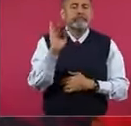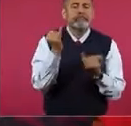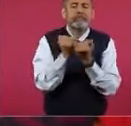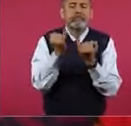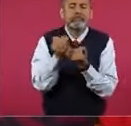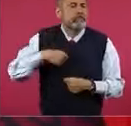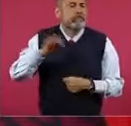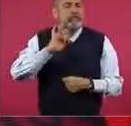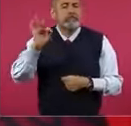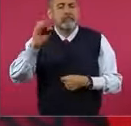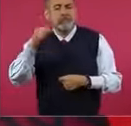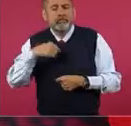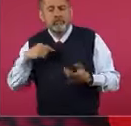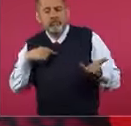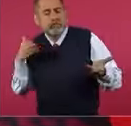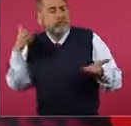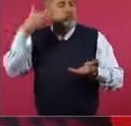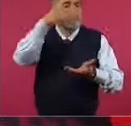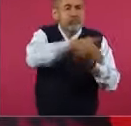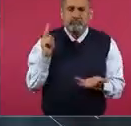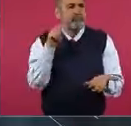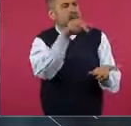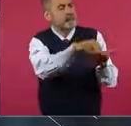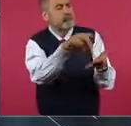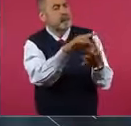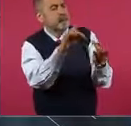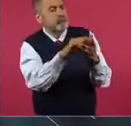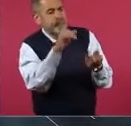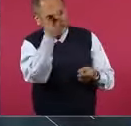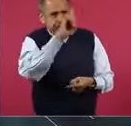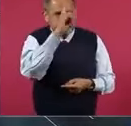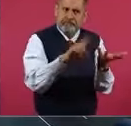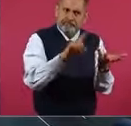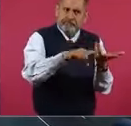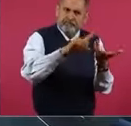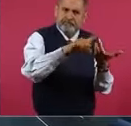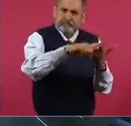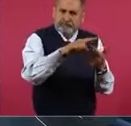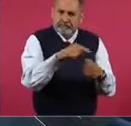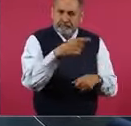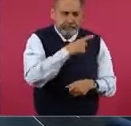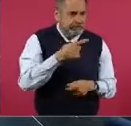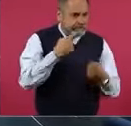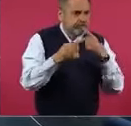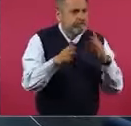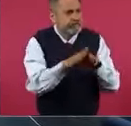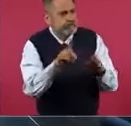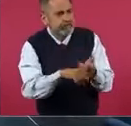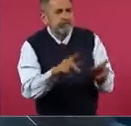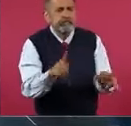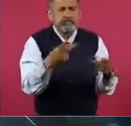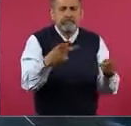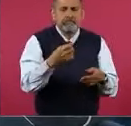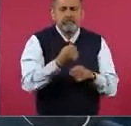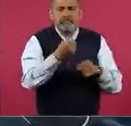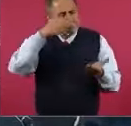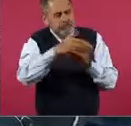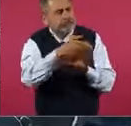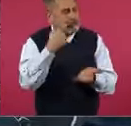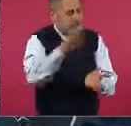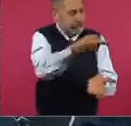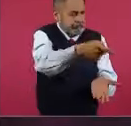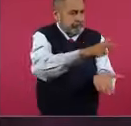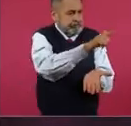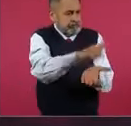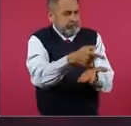pido ir a Washington a dialogar sobre la venta de armamentos